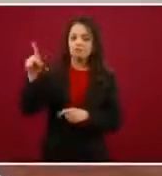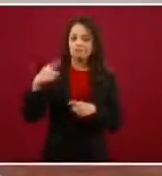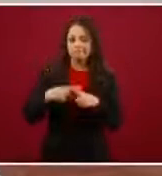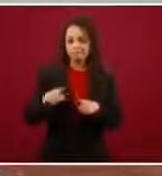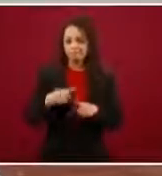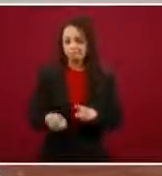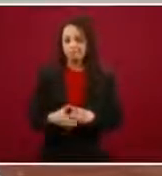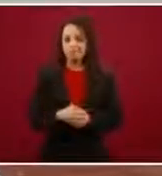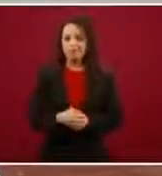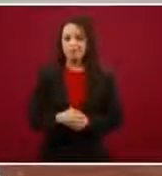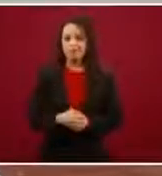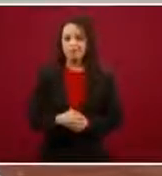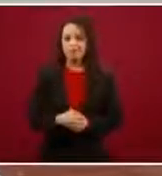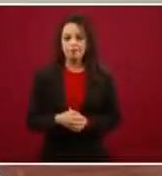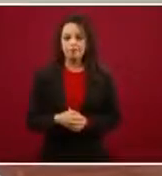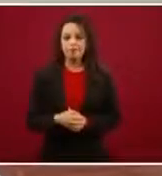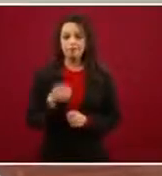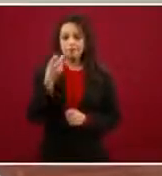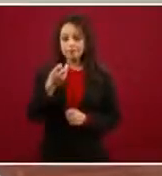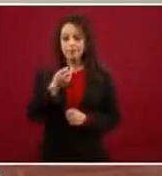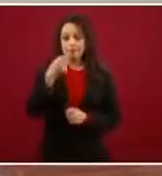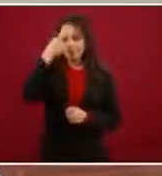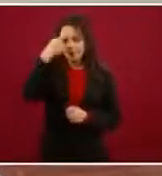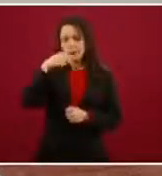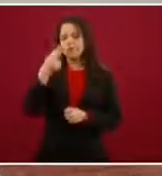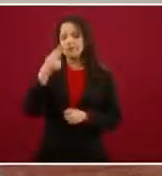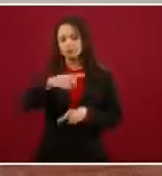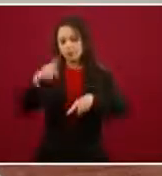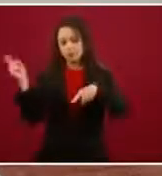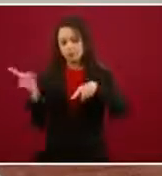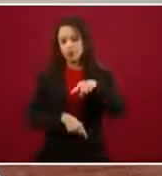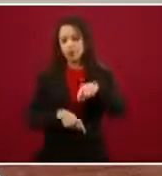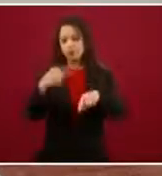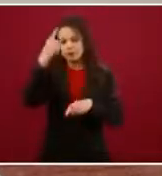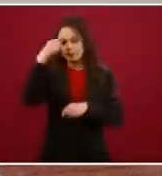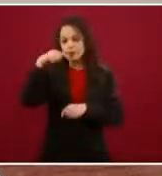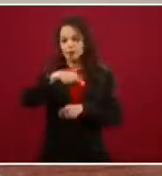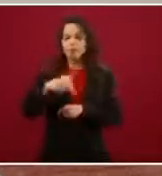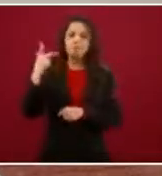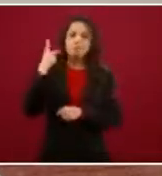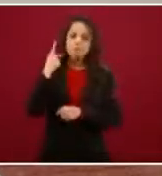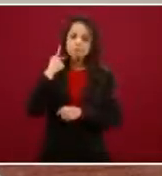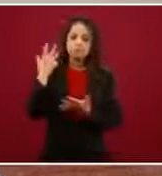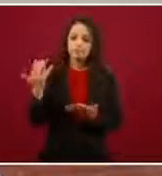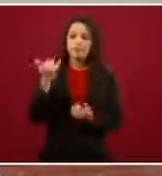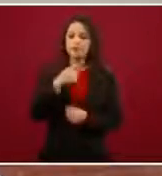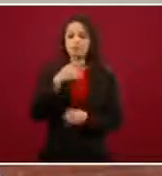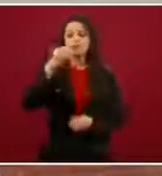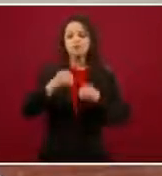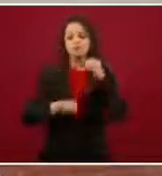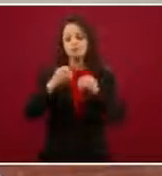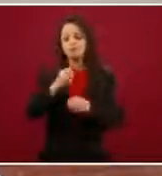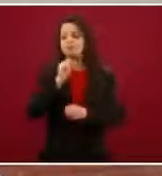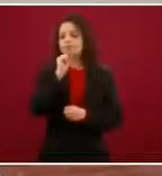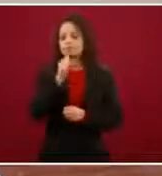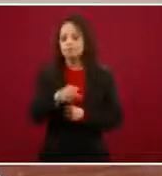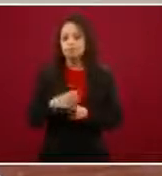grupos de delincuencia pasa por combatir la corrupción política y pasa por combatir la corrupción en ámbitos judiciales y ministeriales, a